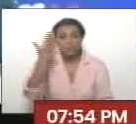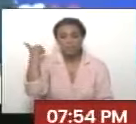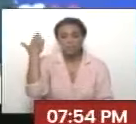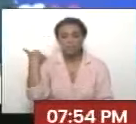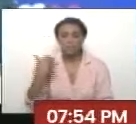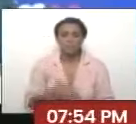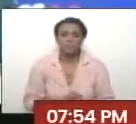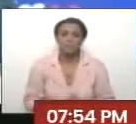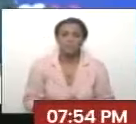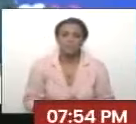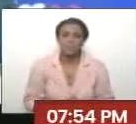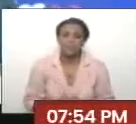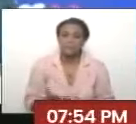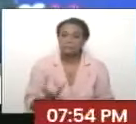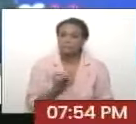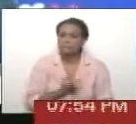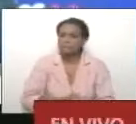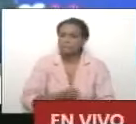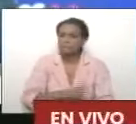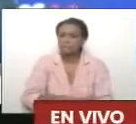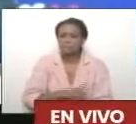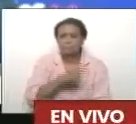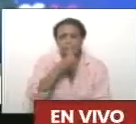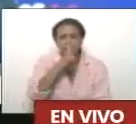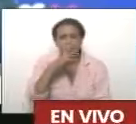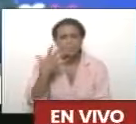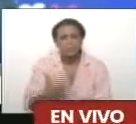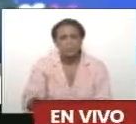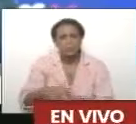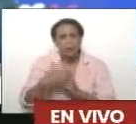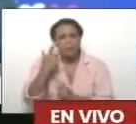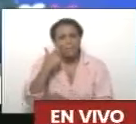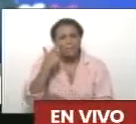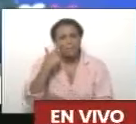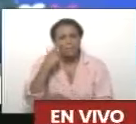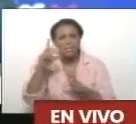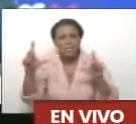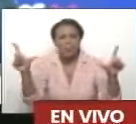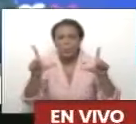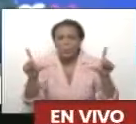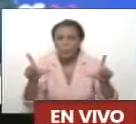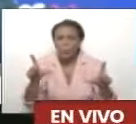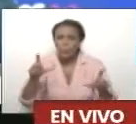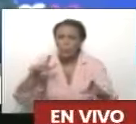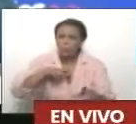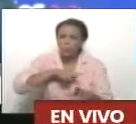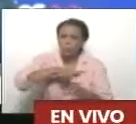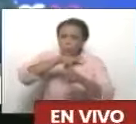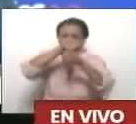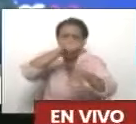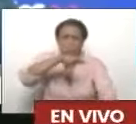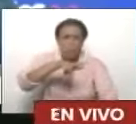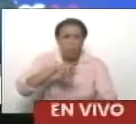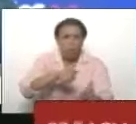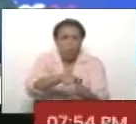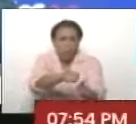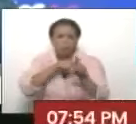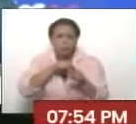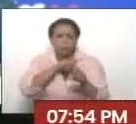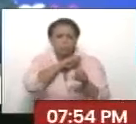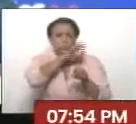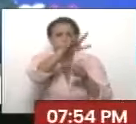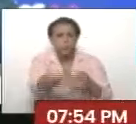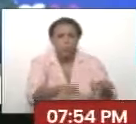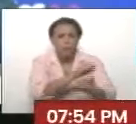una cosa monstruosa. Ya hemos visto los bombardeos, criminales,